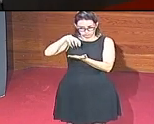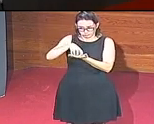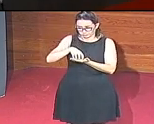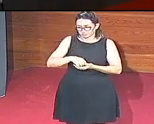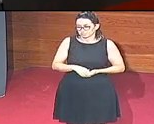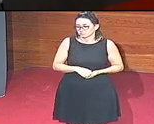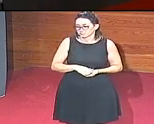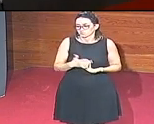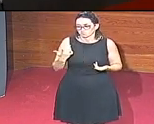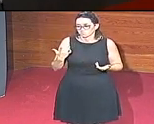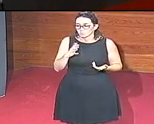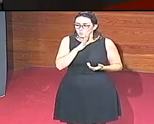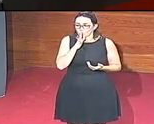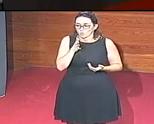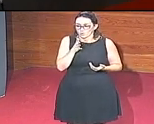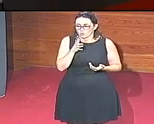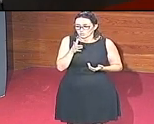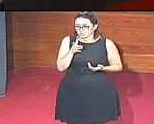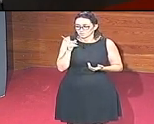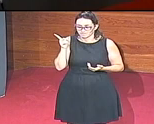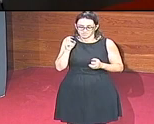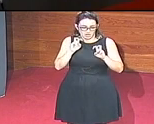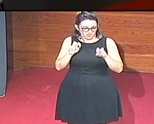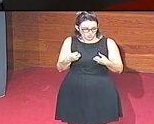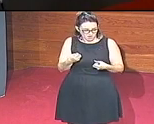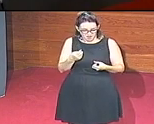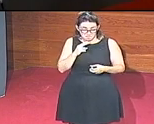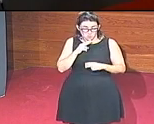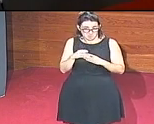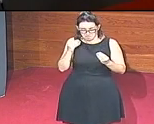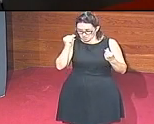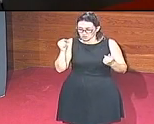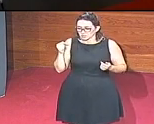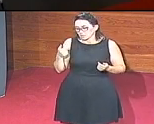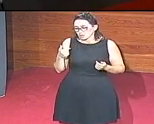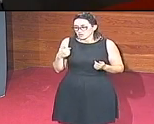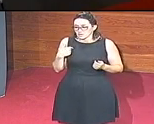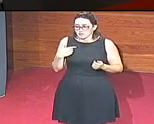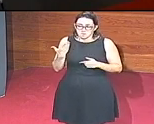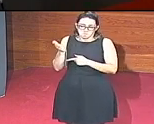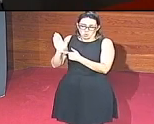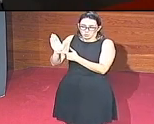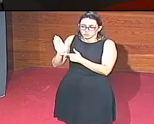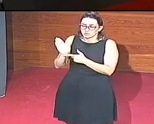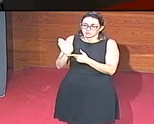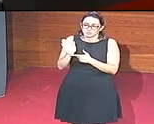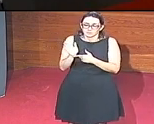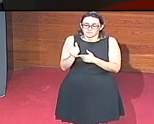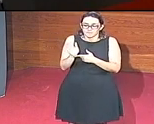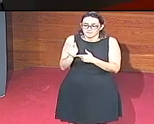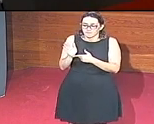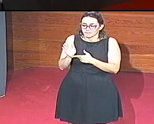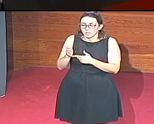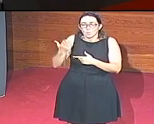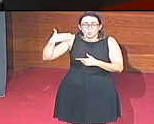se iba a remodelar el círculo que se llama bueno entonces propuse contar cómo era como se supone que había